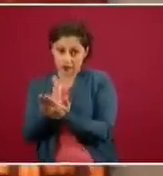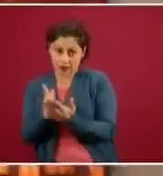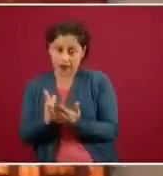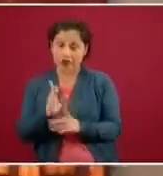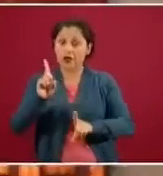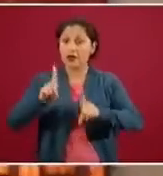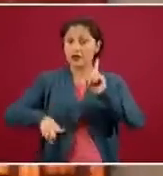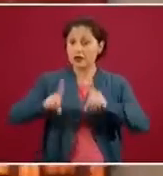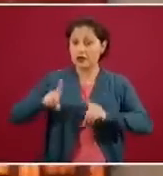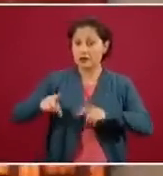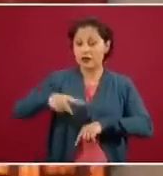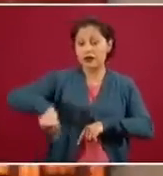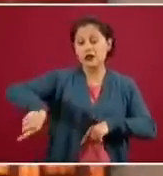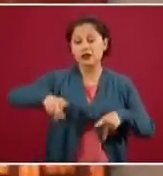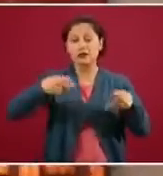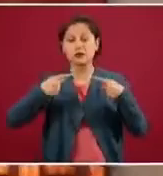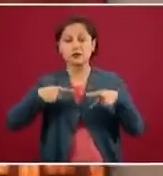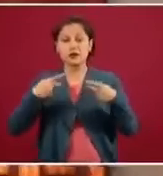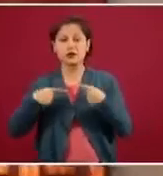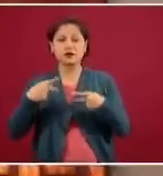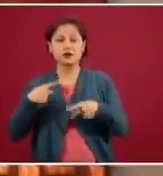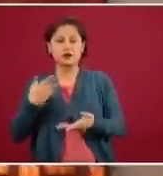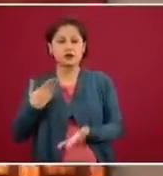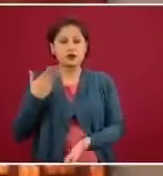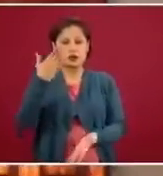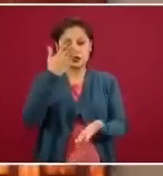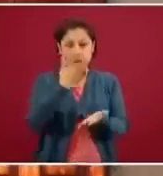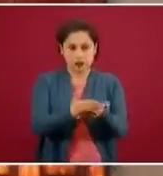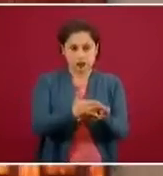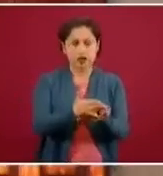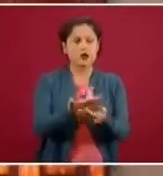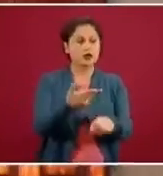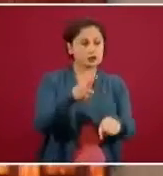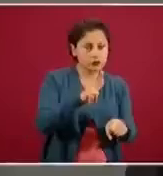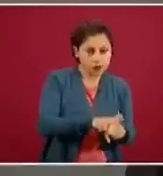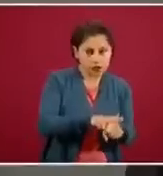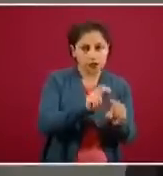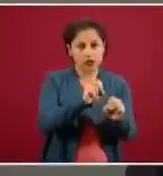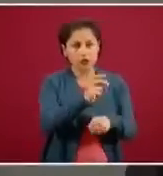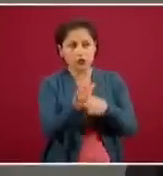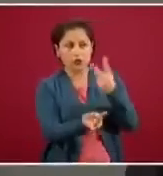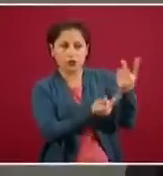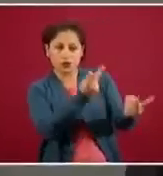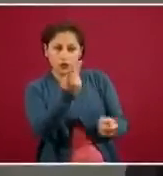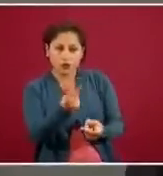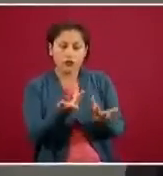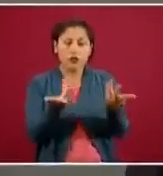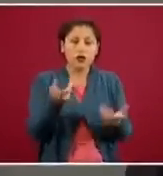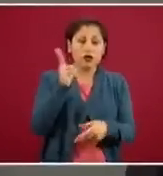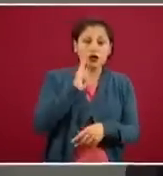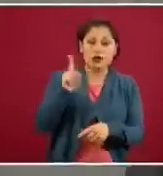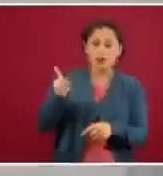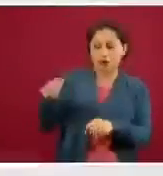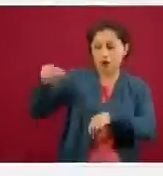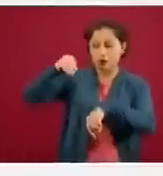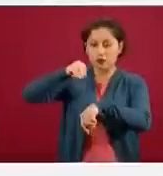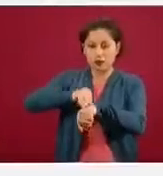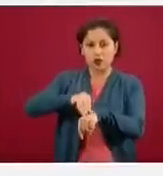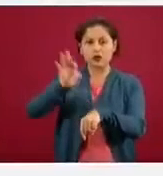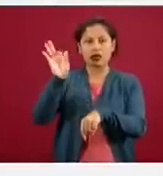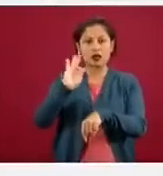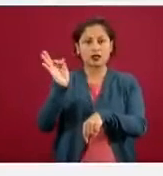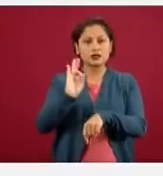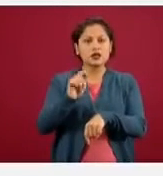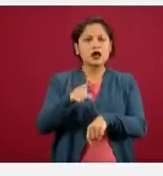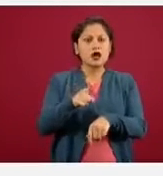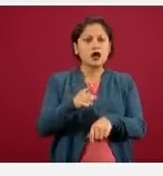que demandaron al momento de llegar a la consulta, si fueron en su momento hospitalizados o fueron ambulatorios, lo